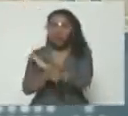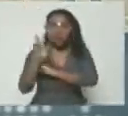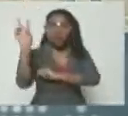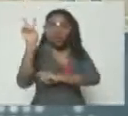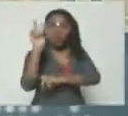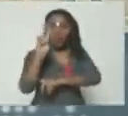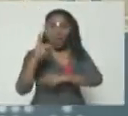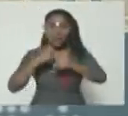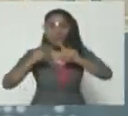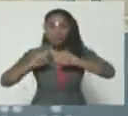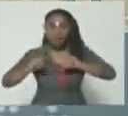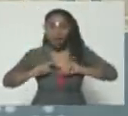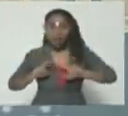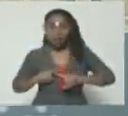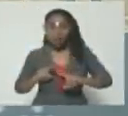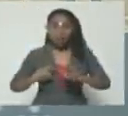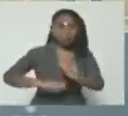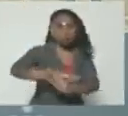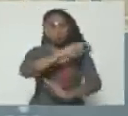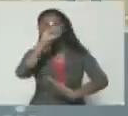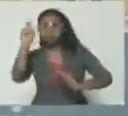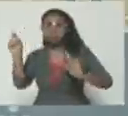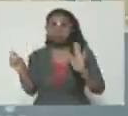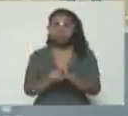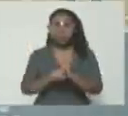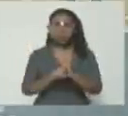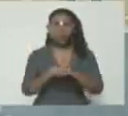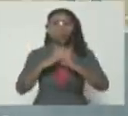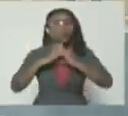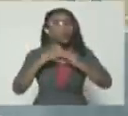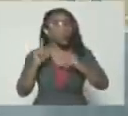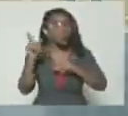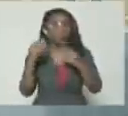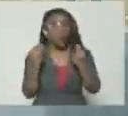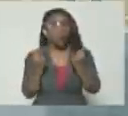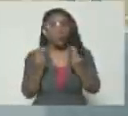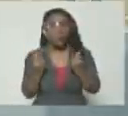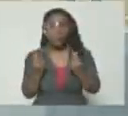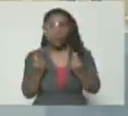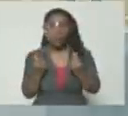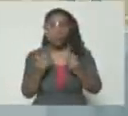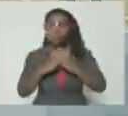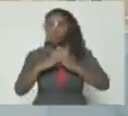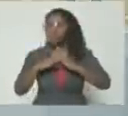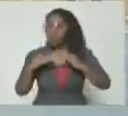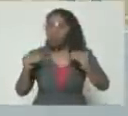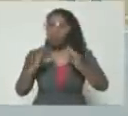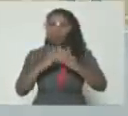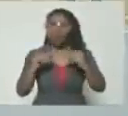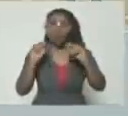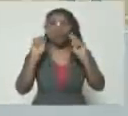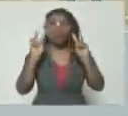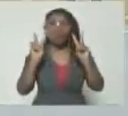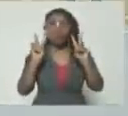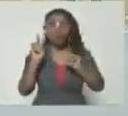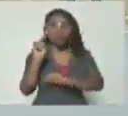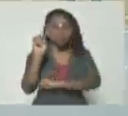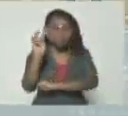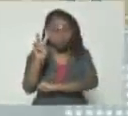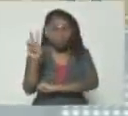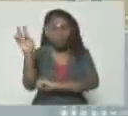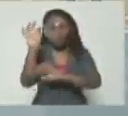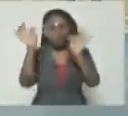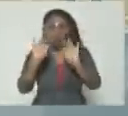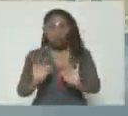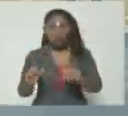va a diversificar completa toda su economía, toda. Dos vocaciones principales.